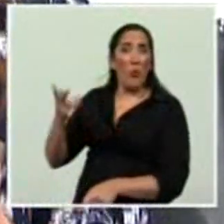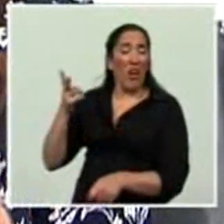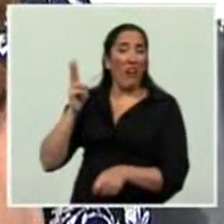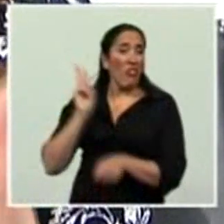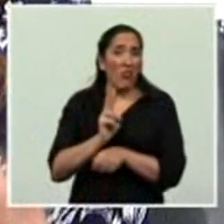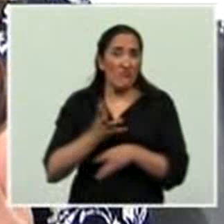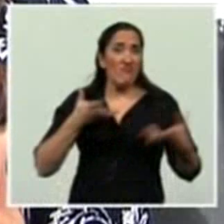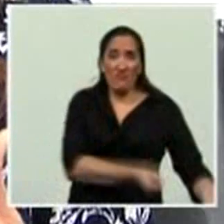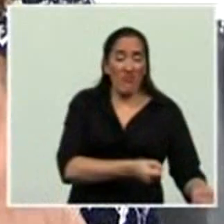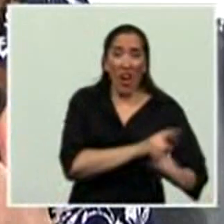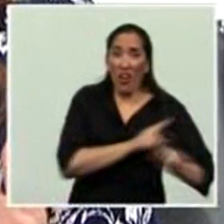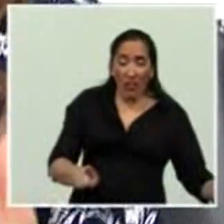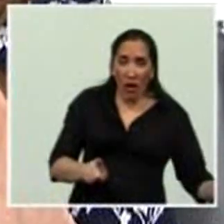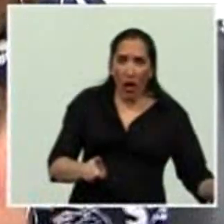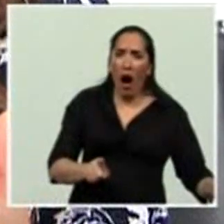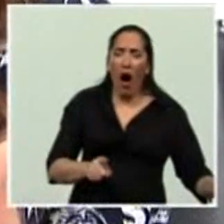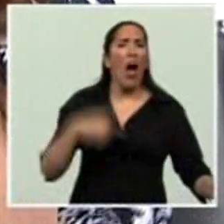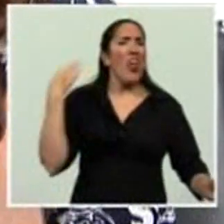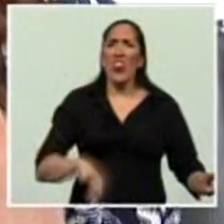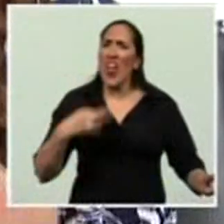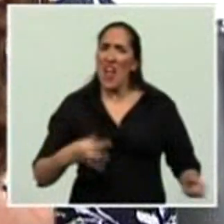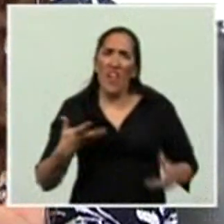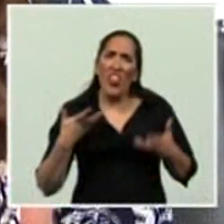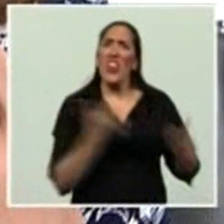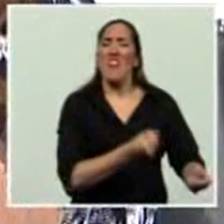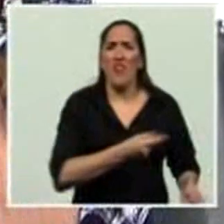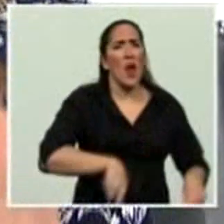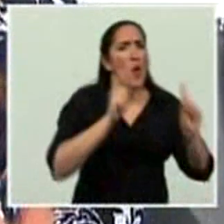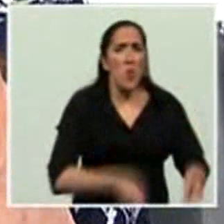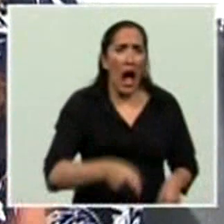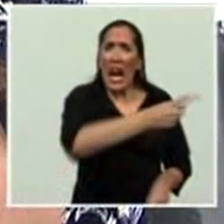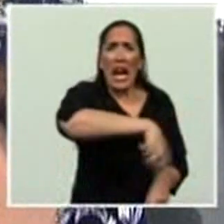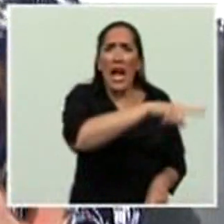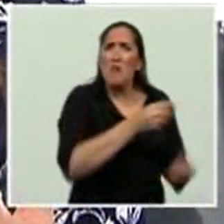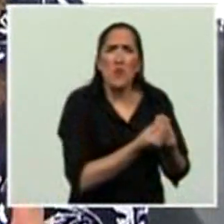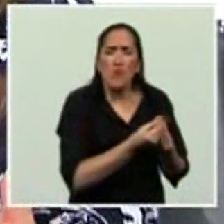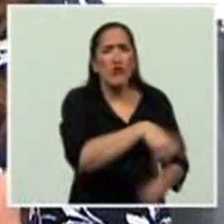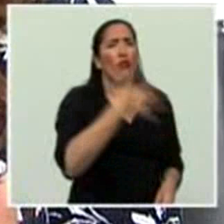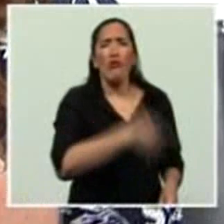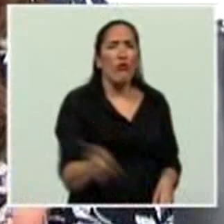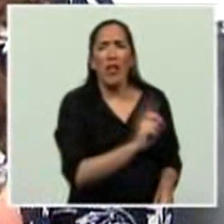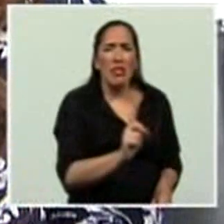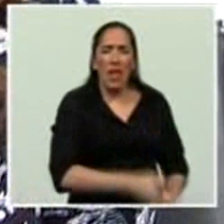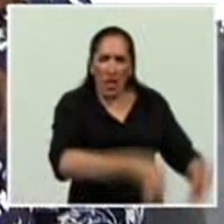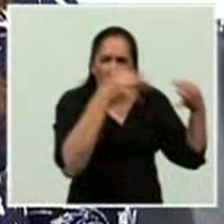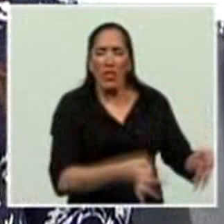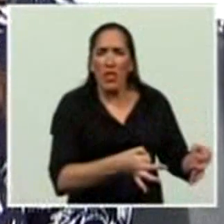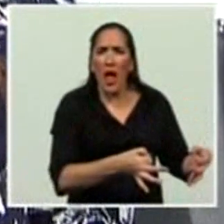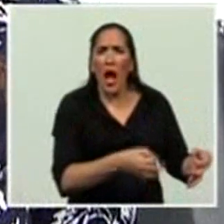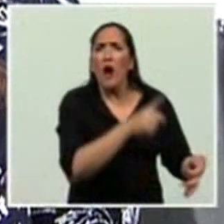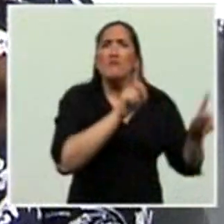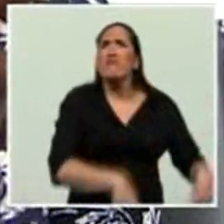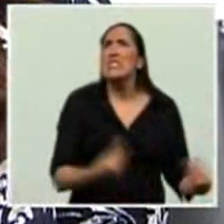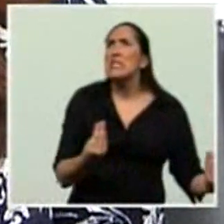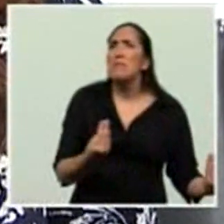inclusive muchas veces hay que Def ellos misos que no llegan a entender las cosas y no saben lo que